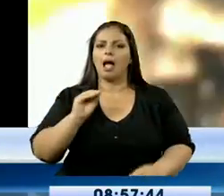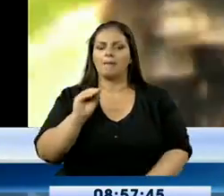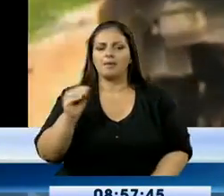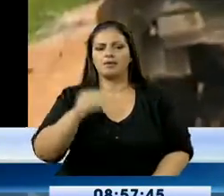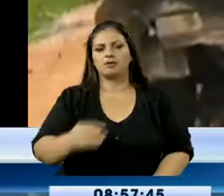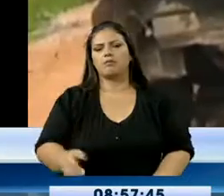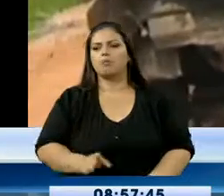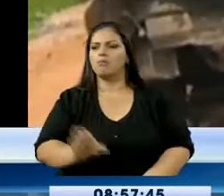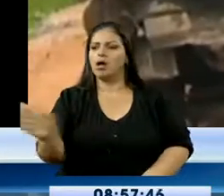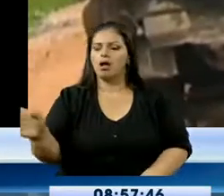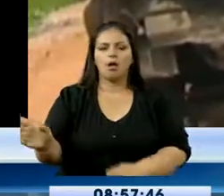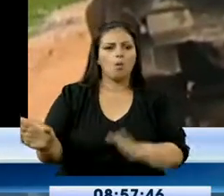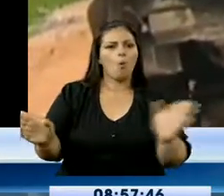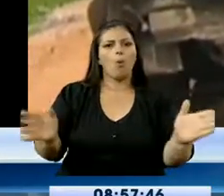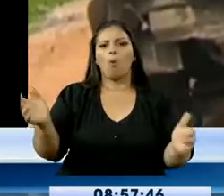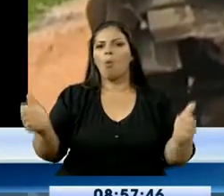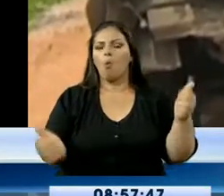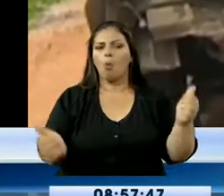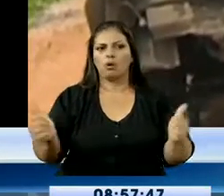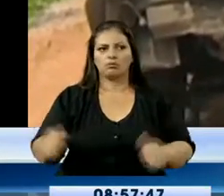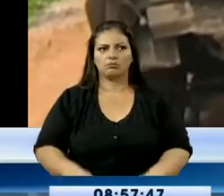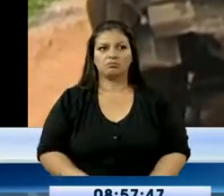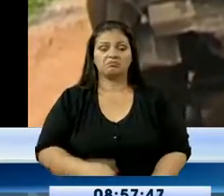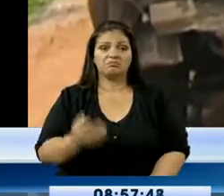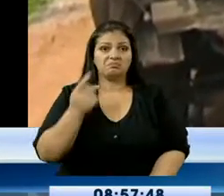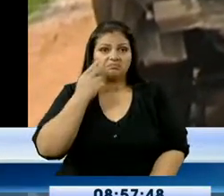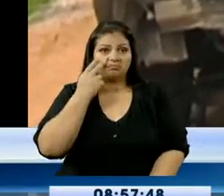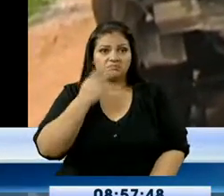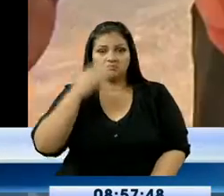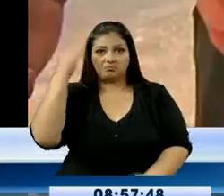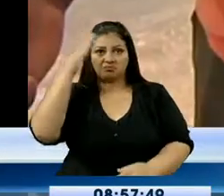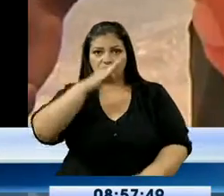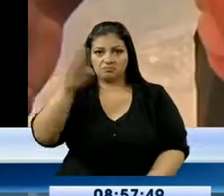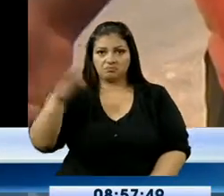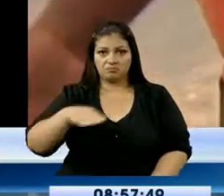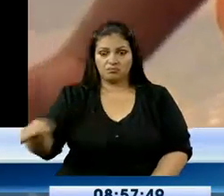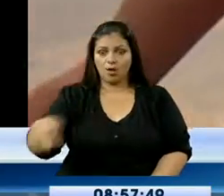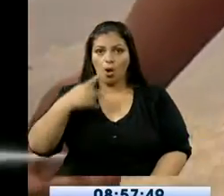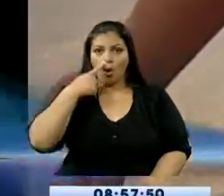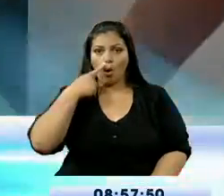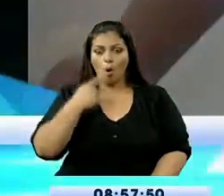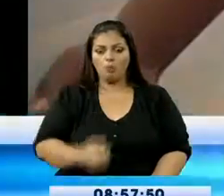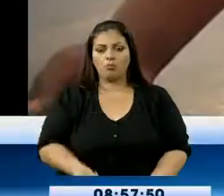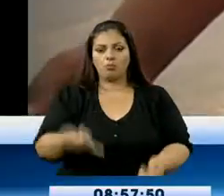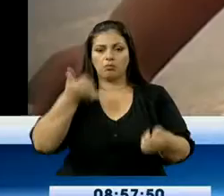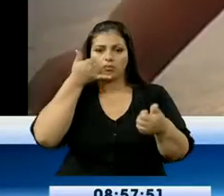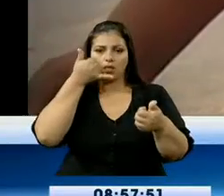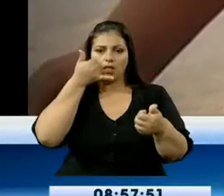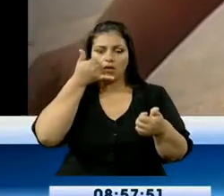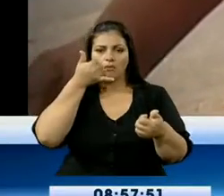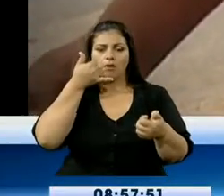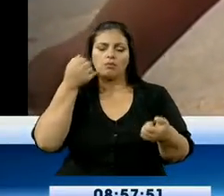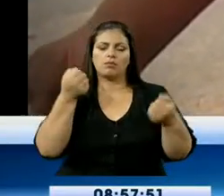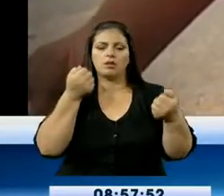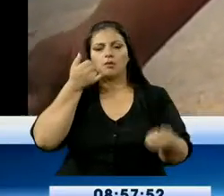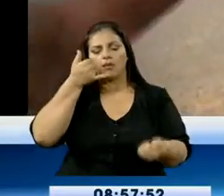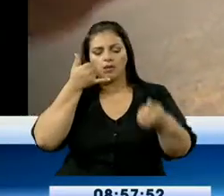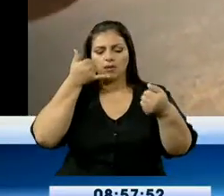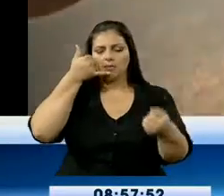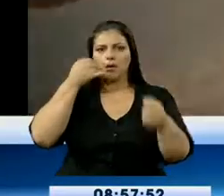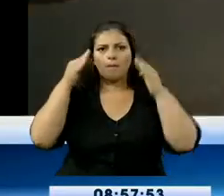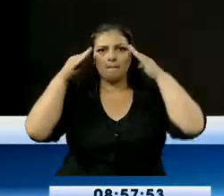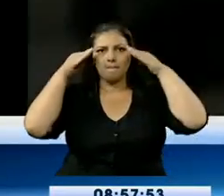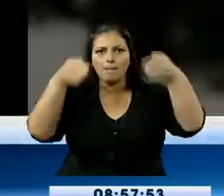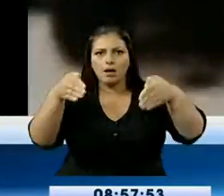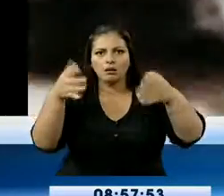camioneta venía en exceso de velocidad y entretenido con el celular. Porque si uno viene precavido, se da cuenta que el otro carro va a entrar, no me puso direccional al parqueo,